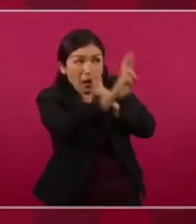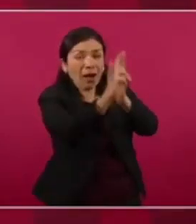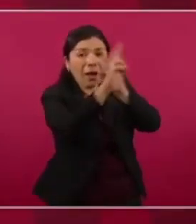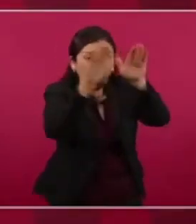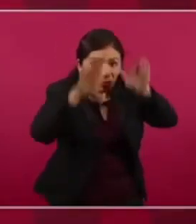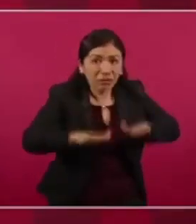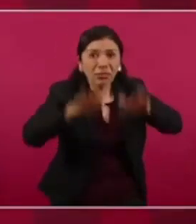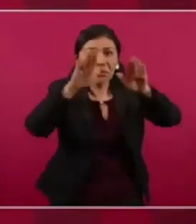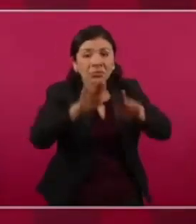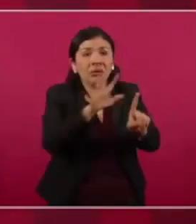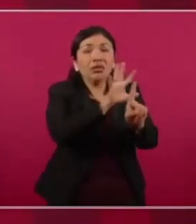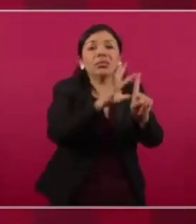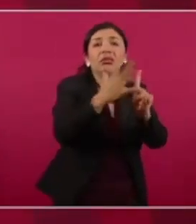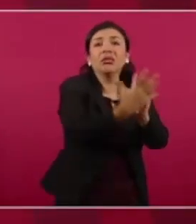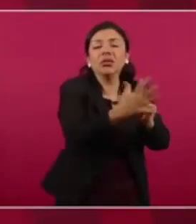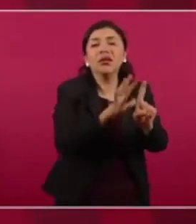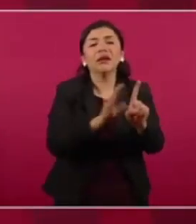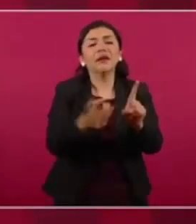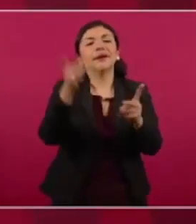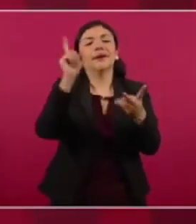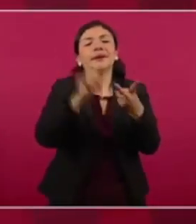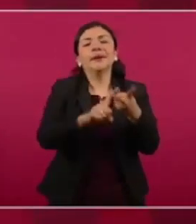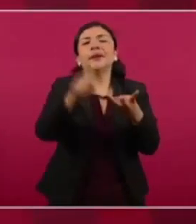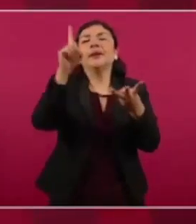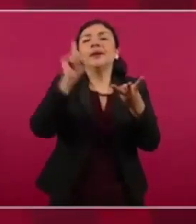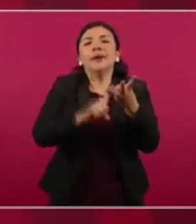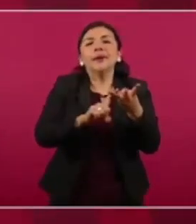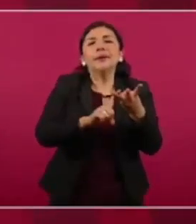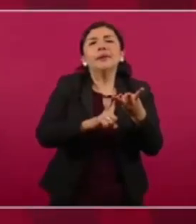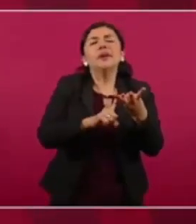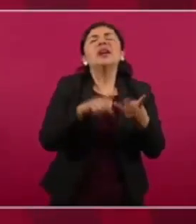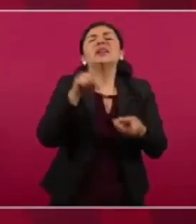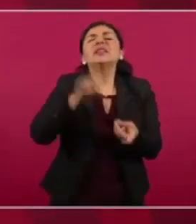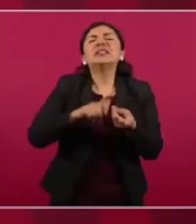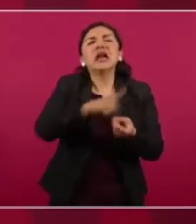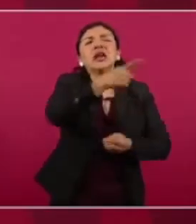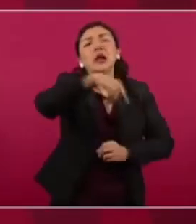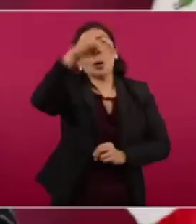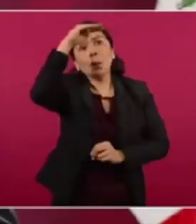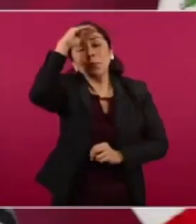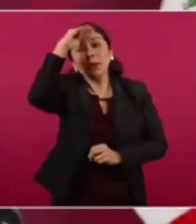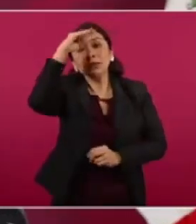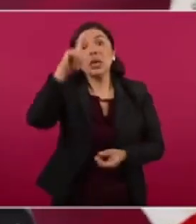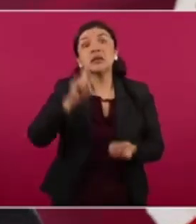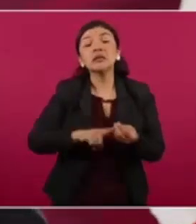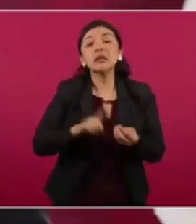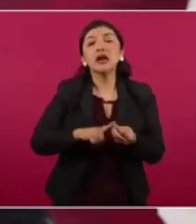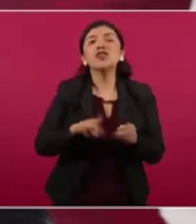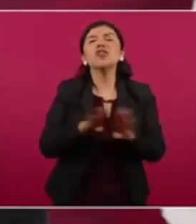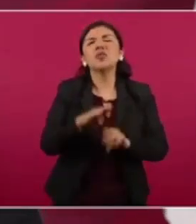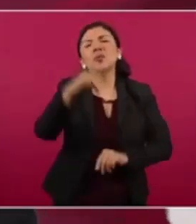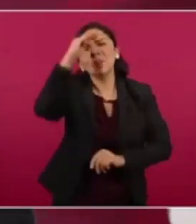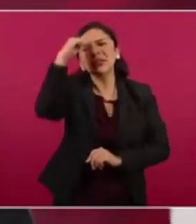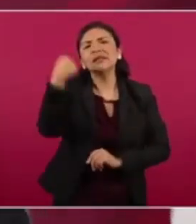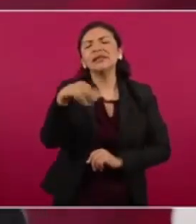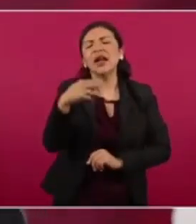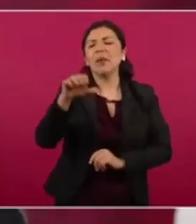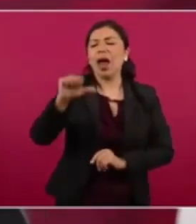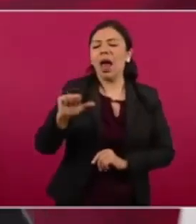los que pensaban nada más en la llamada alternancia,